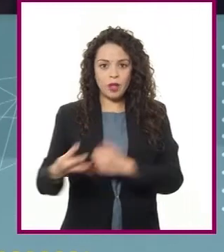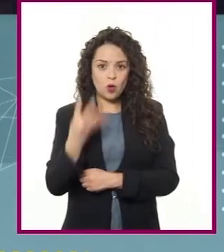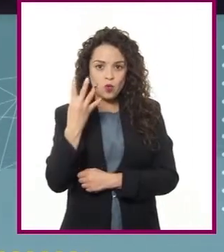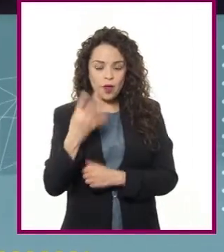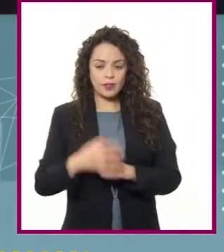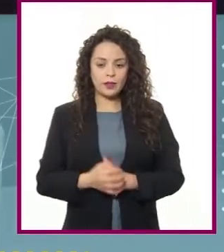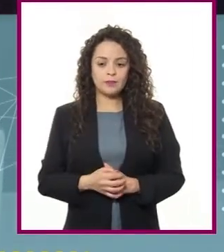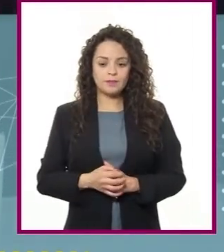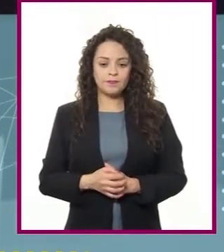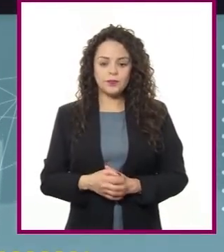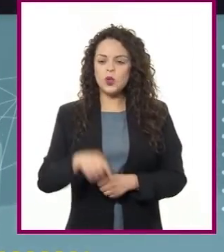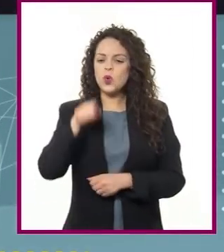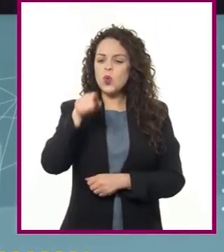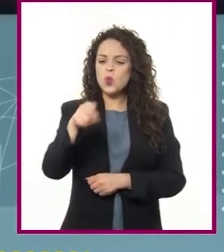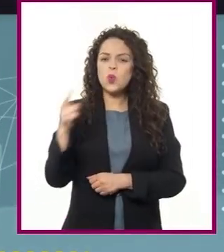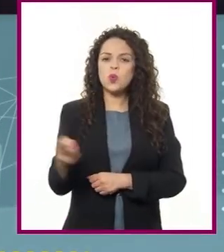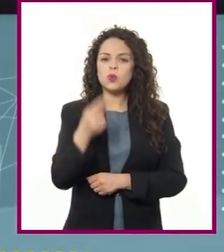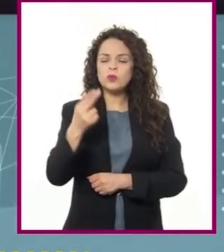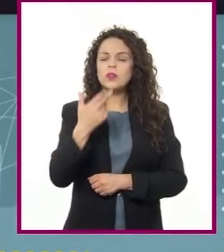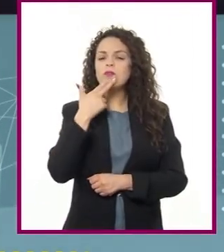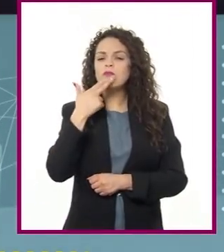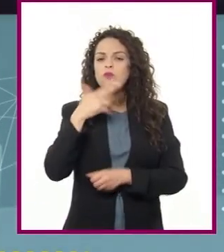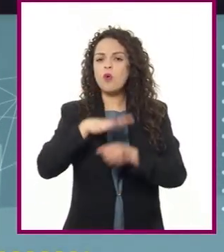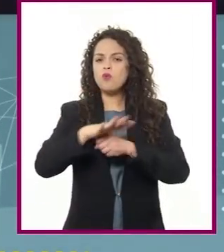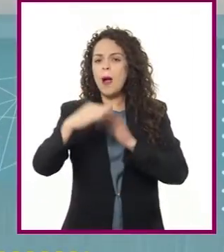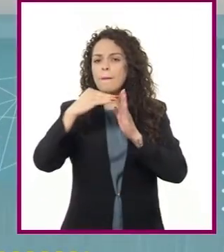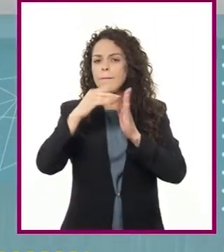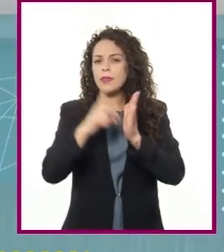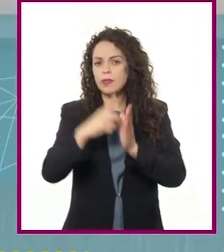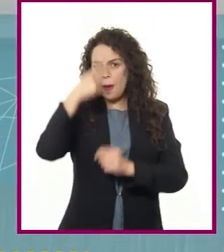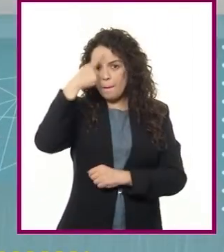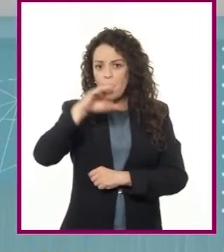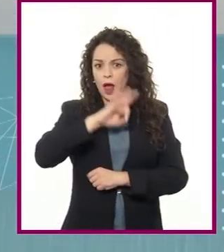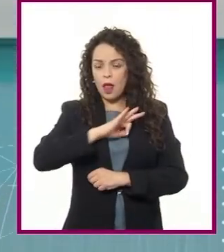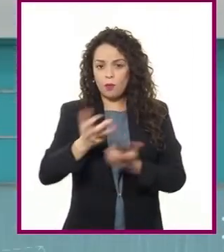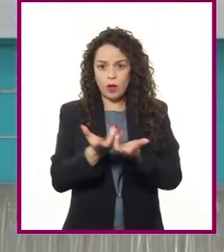¿Qué método utilizarían para separar el suero del cuajo?